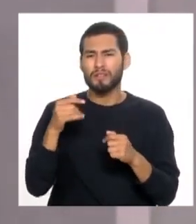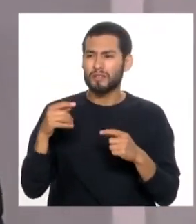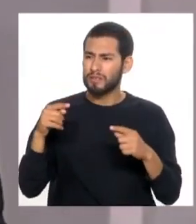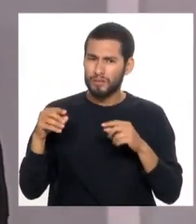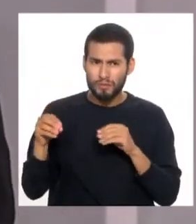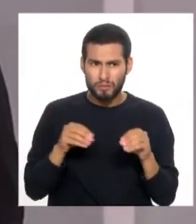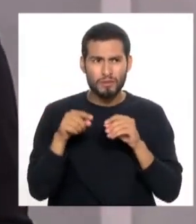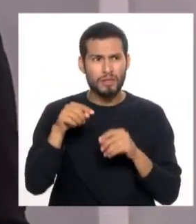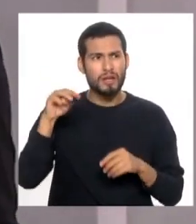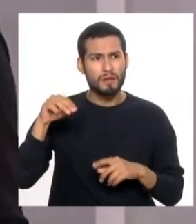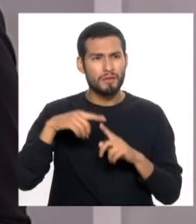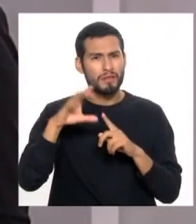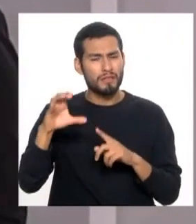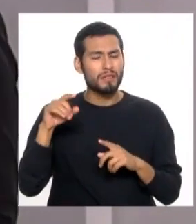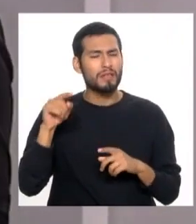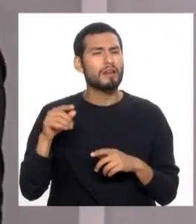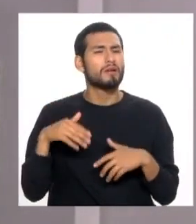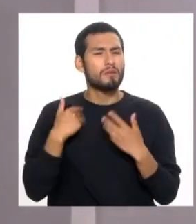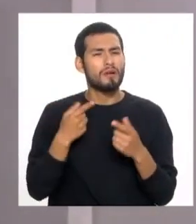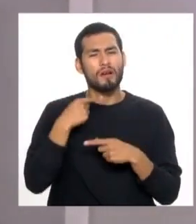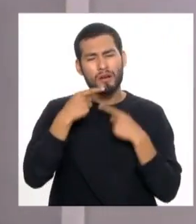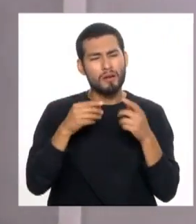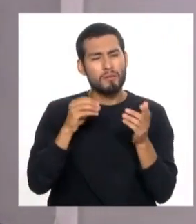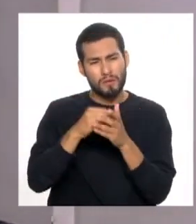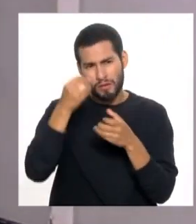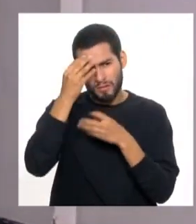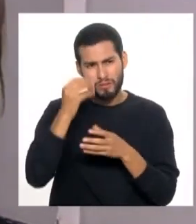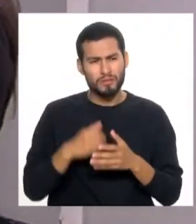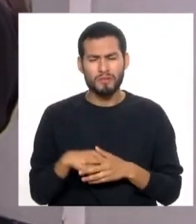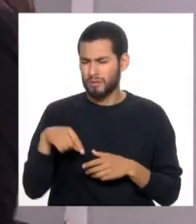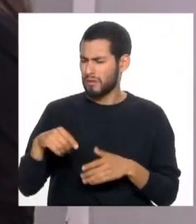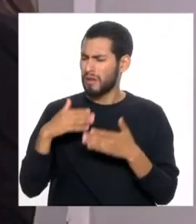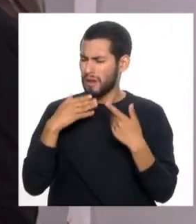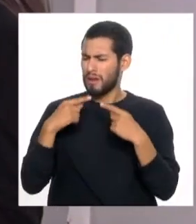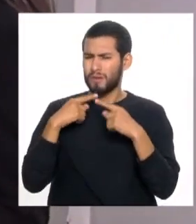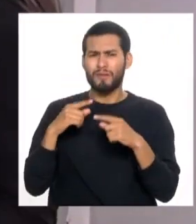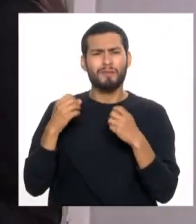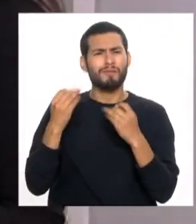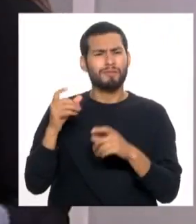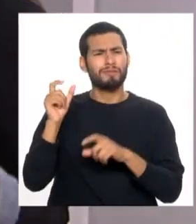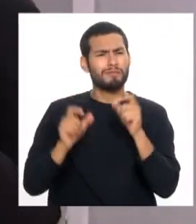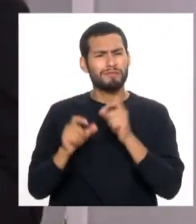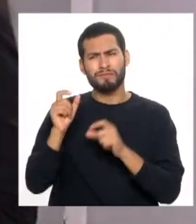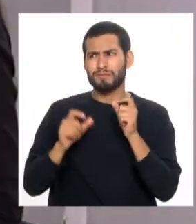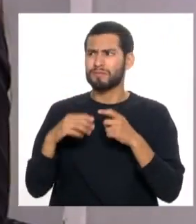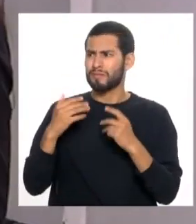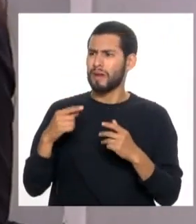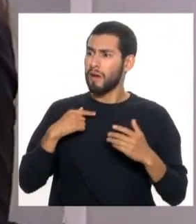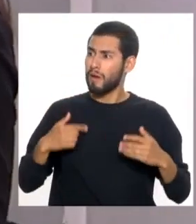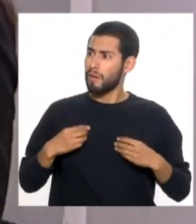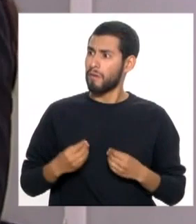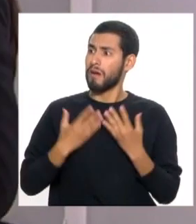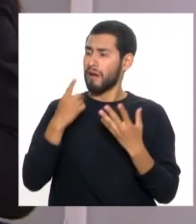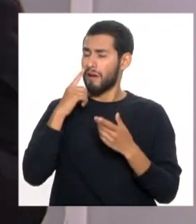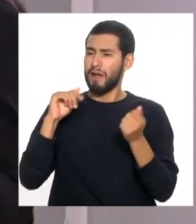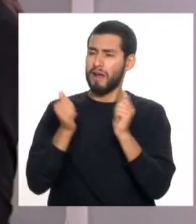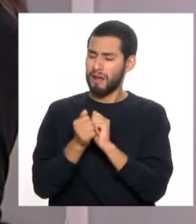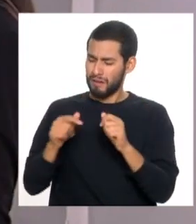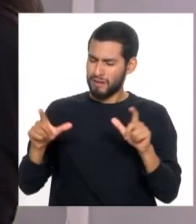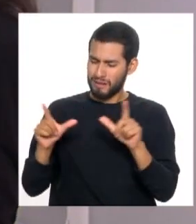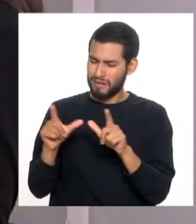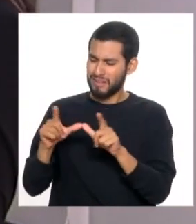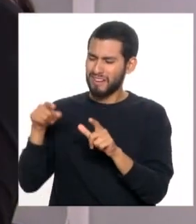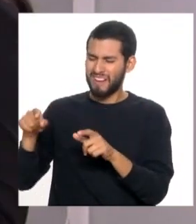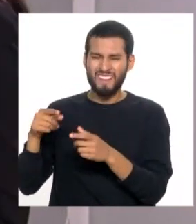Vial del MTC, quien nos brindará más detalles. Esta gran noticia, hay muchas personas que se han motivado por cambiar su licencia